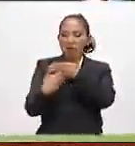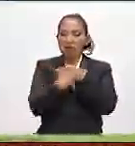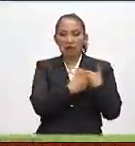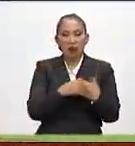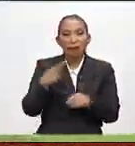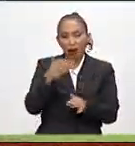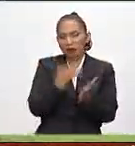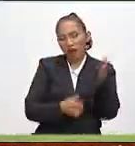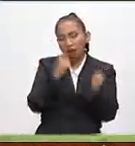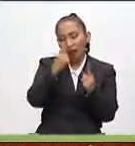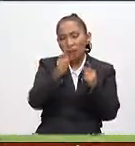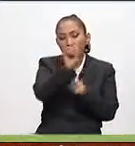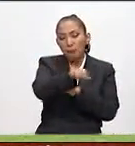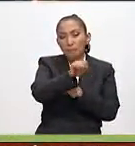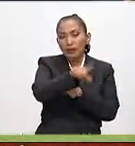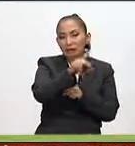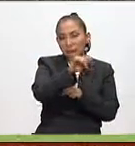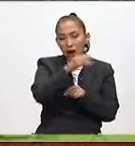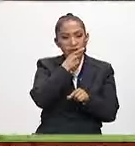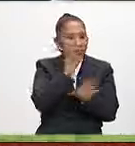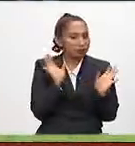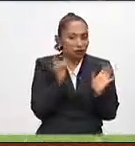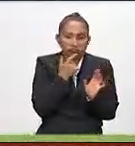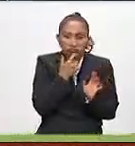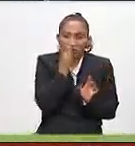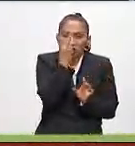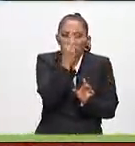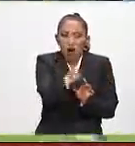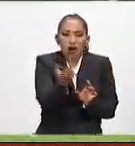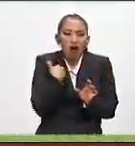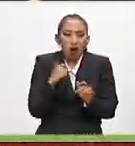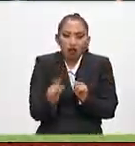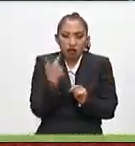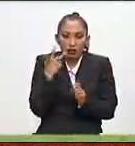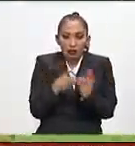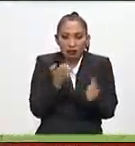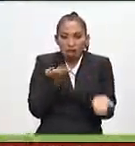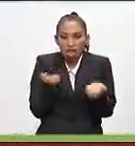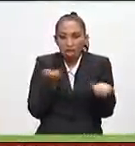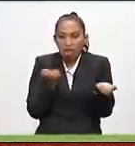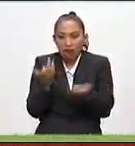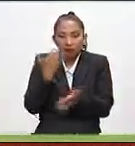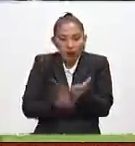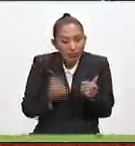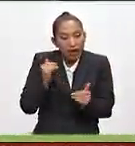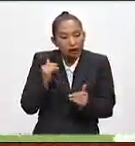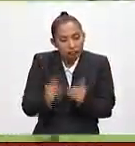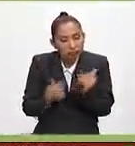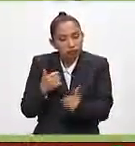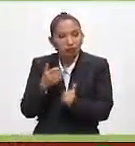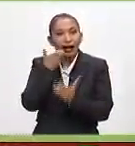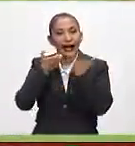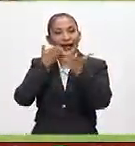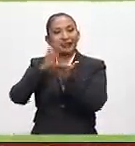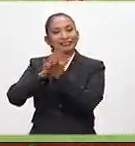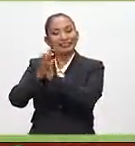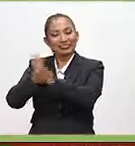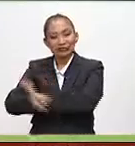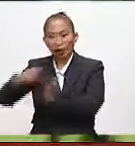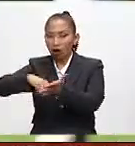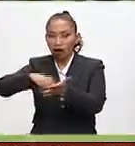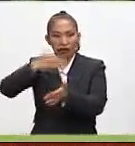falta, pero el propio Paco lo habló y dijo, solamente tuve 12 sesiones de entrenamiento, así que falta el ritmo, sí, falta muchas cosas que